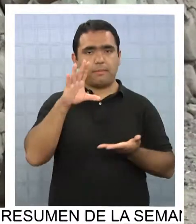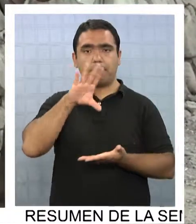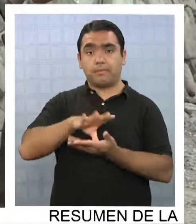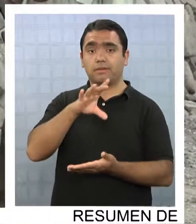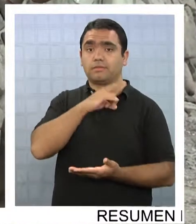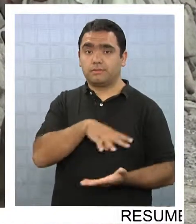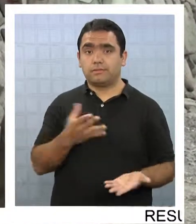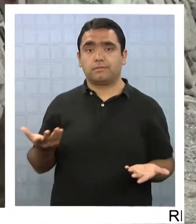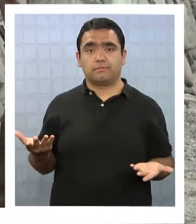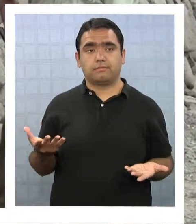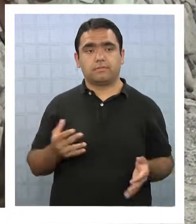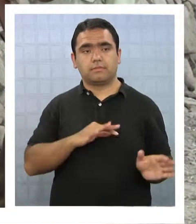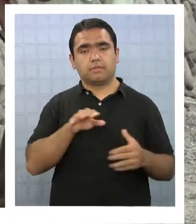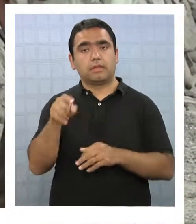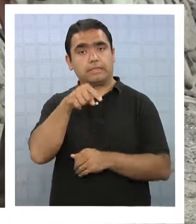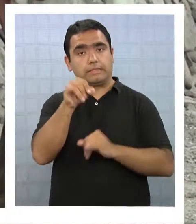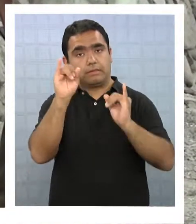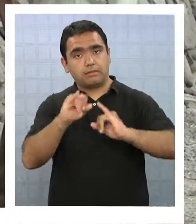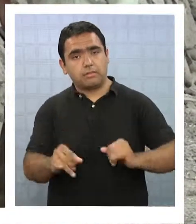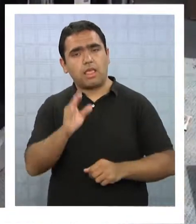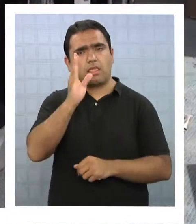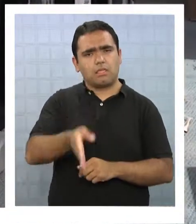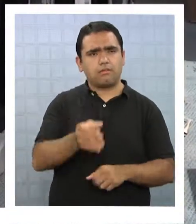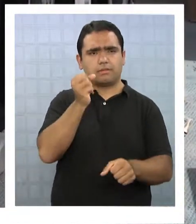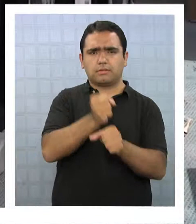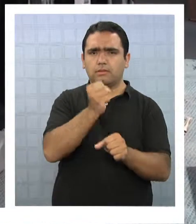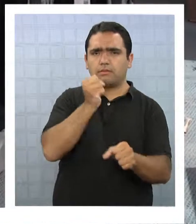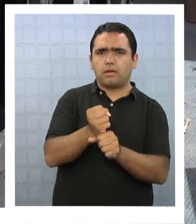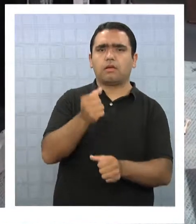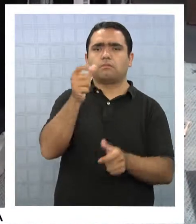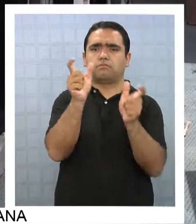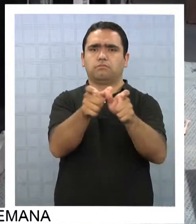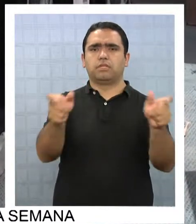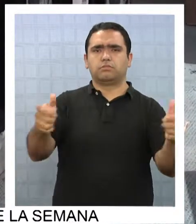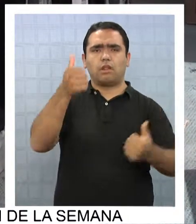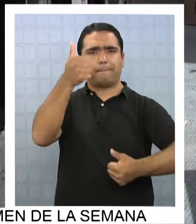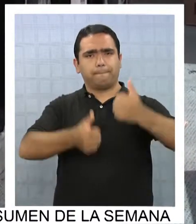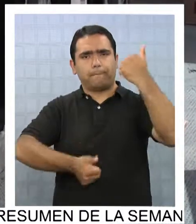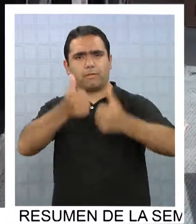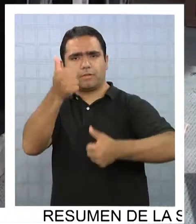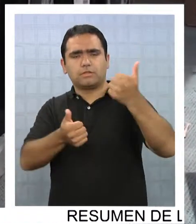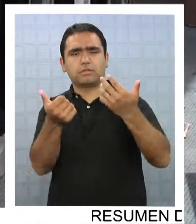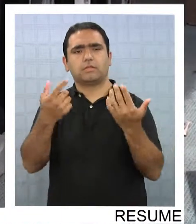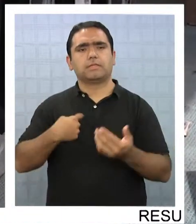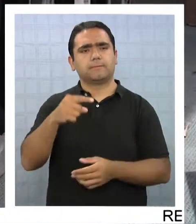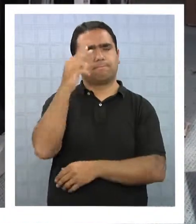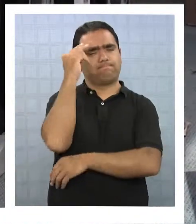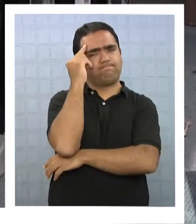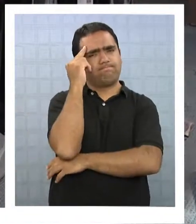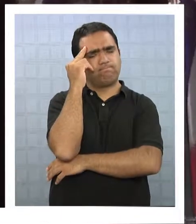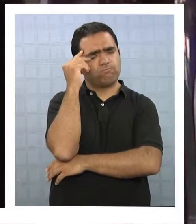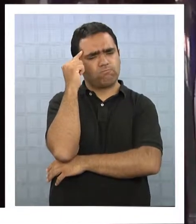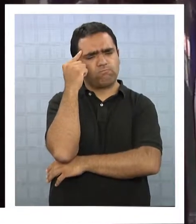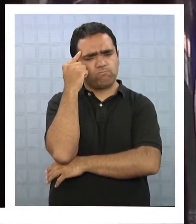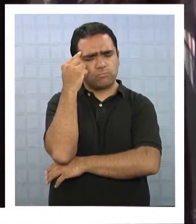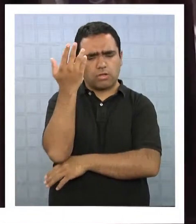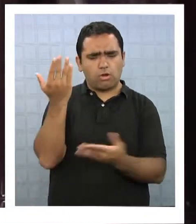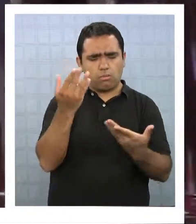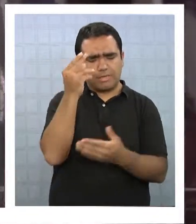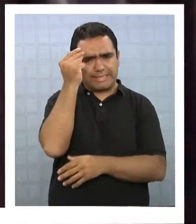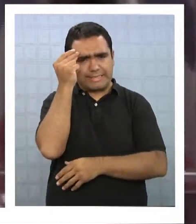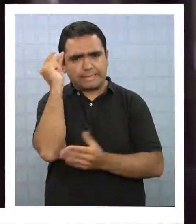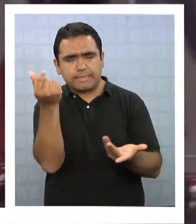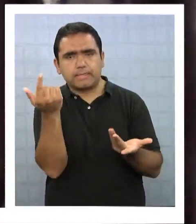nuestro. De esta manera deben trabajar una serie de profesionales de distintas ramas que puedan generar una estrategia de intervención